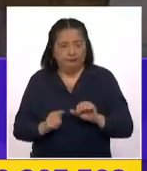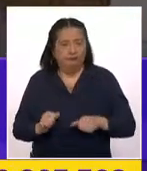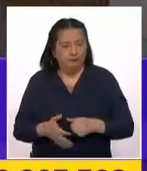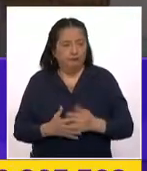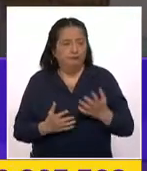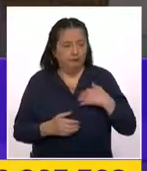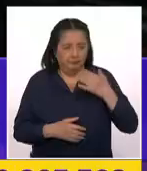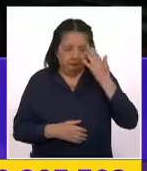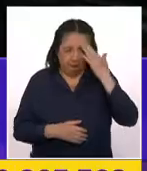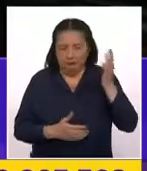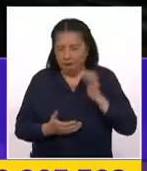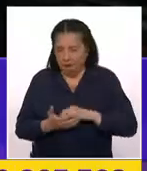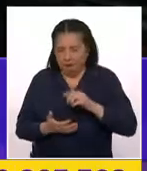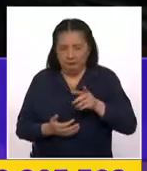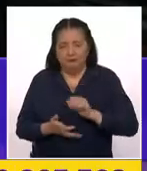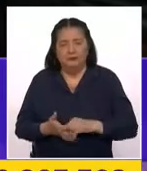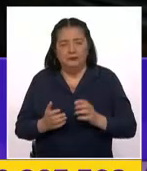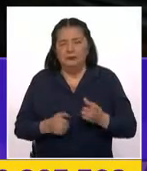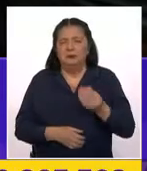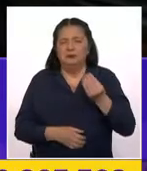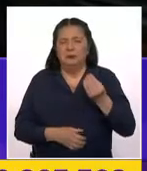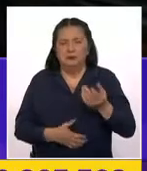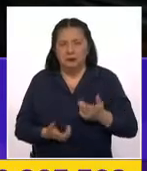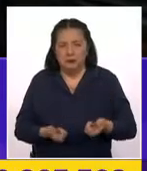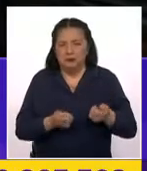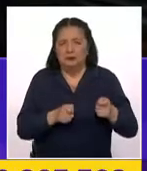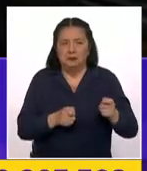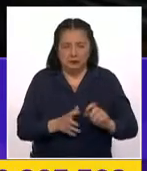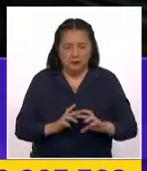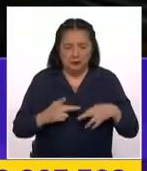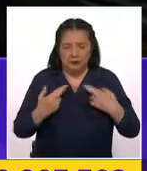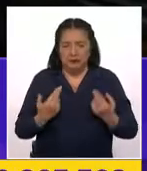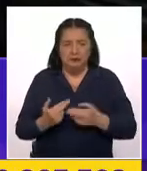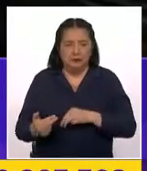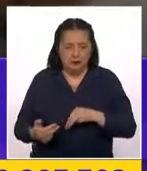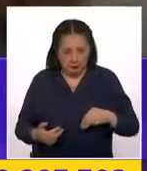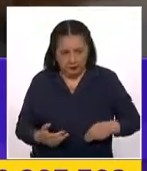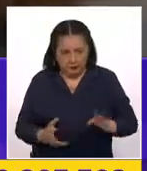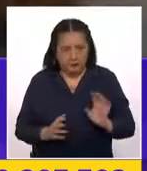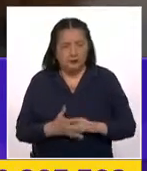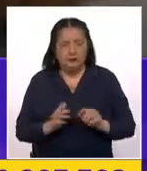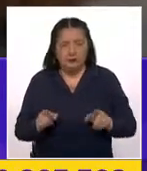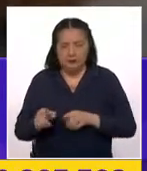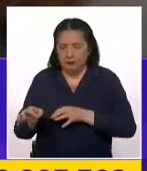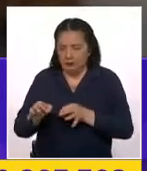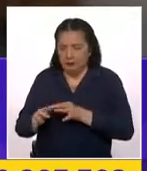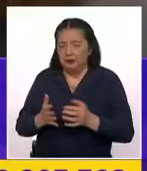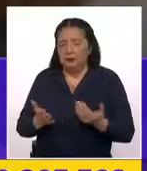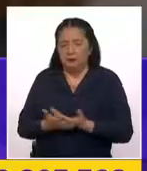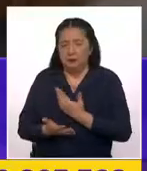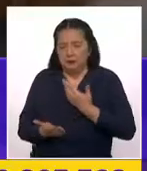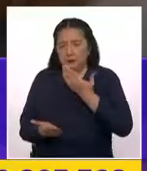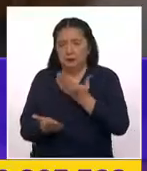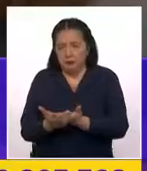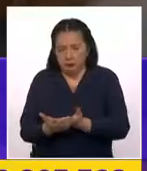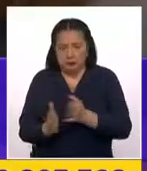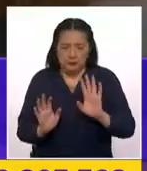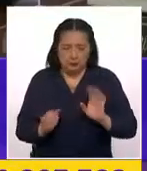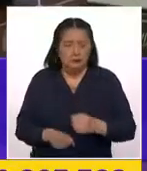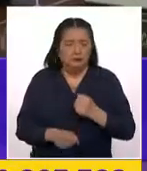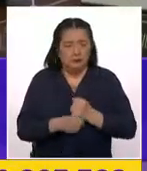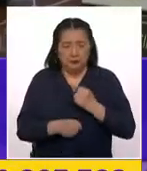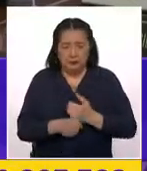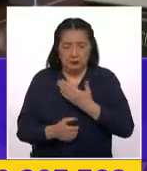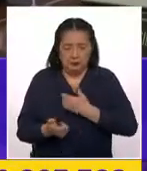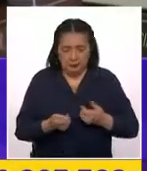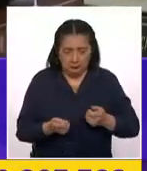vamos a conocer ahí mayores detalles del por qué se ha hecho esta pausa al Consejo de Ministros. Se señalaba que hay una nueva propuesta que estaría trabajando el